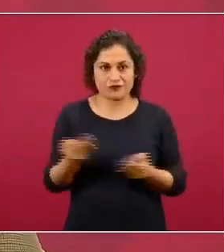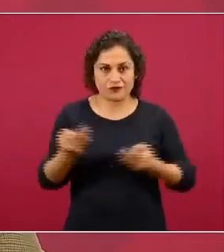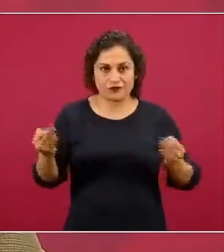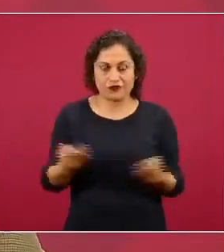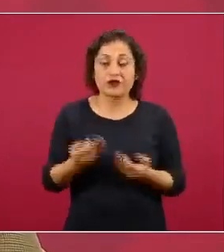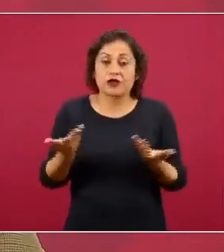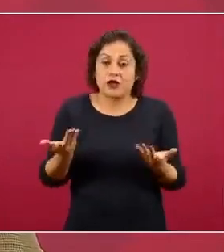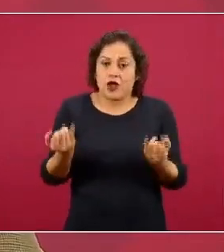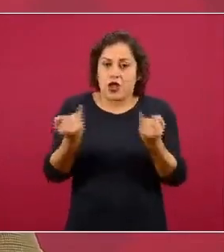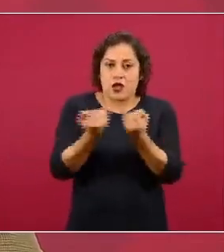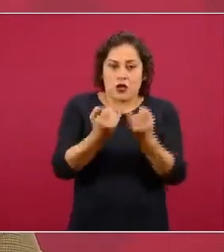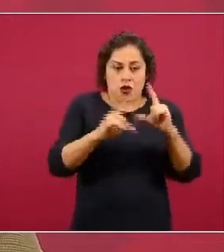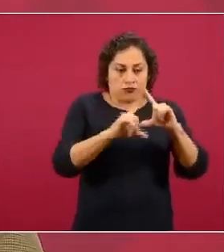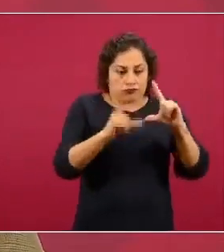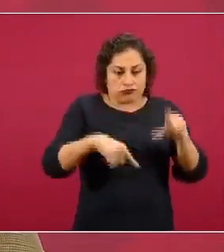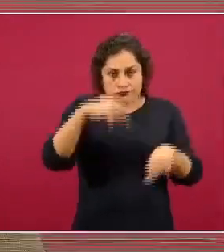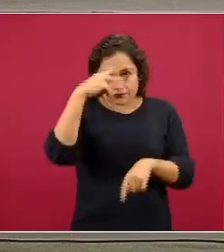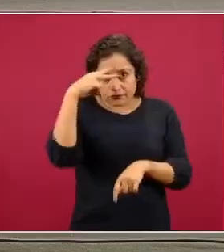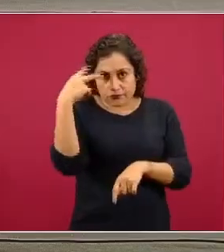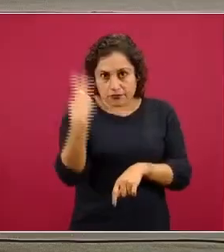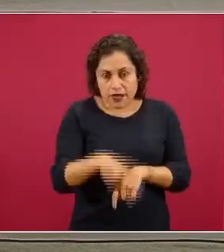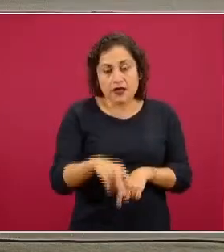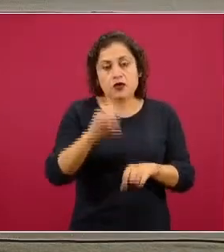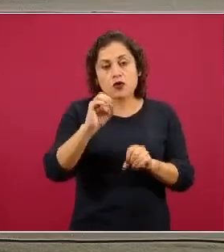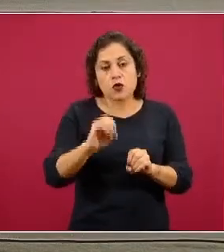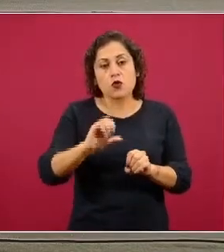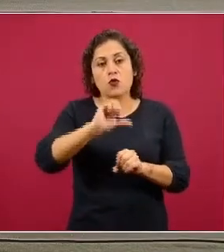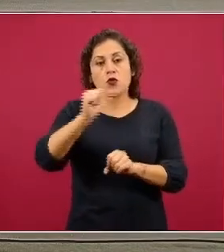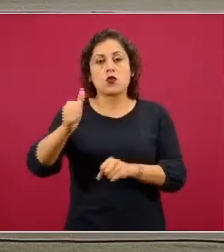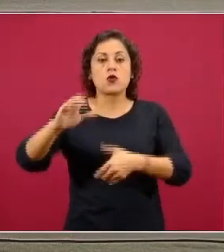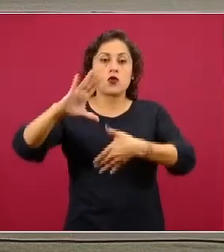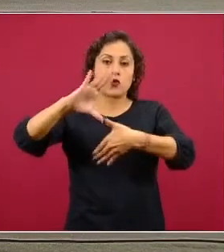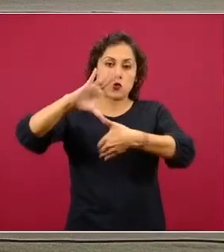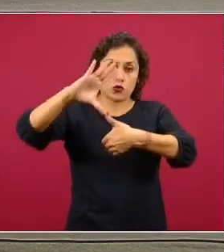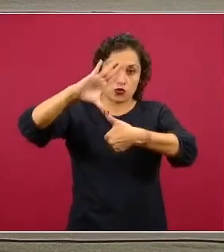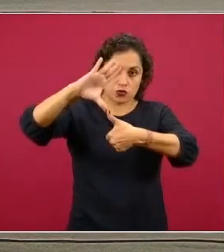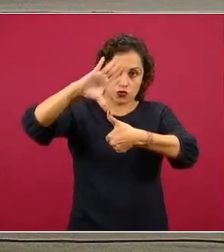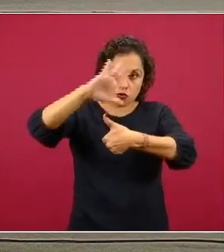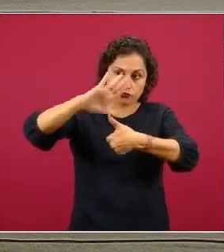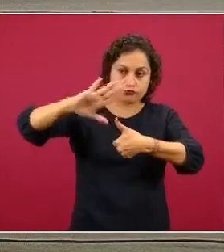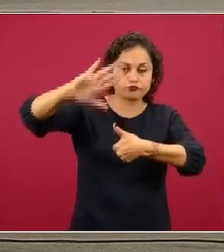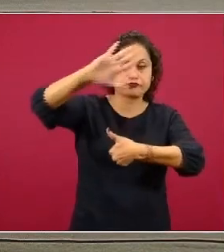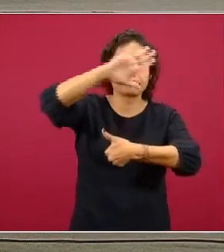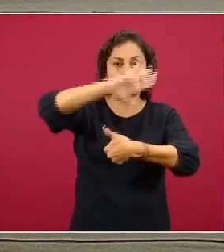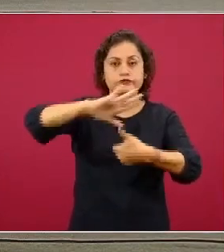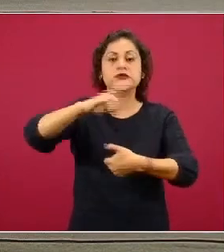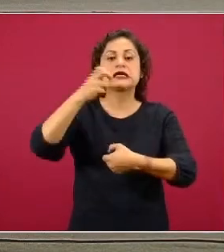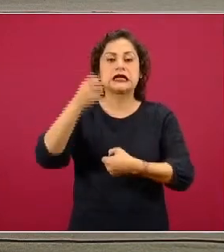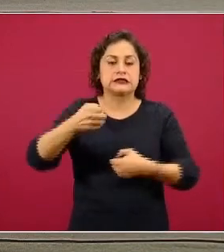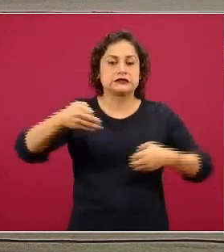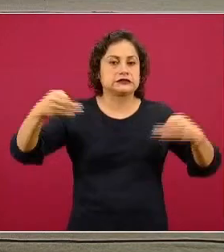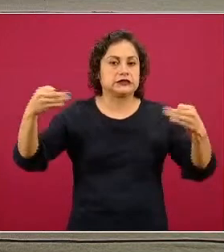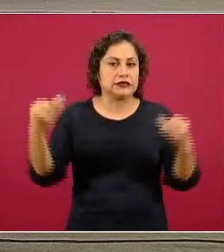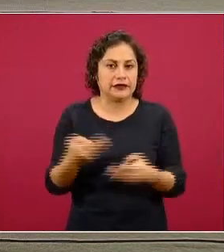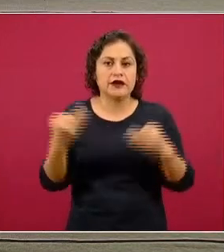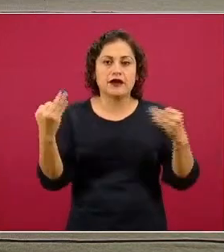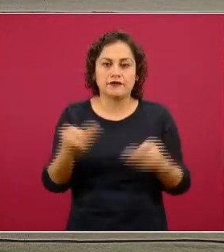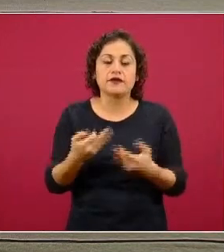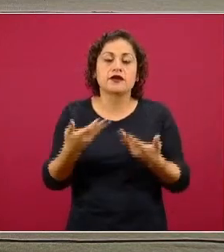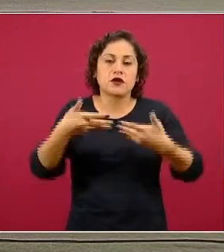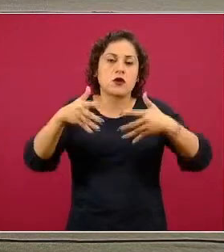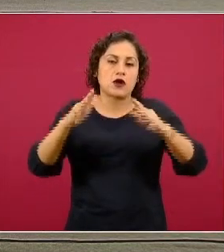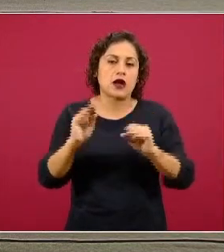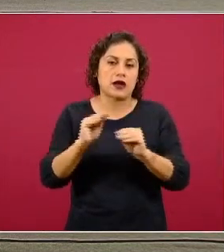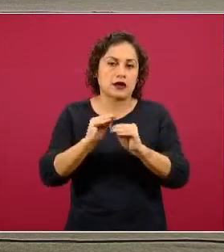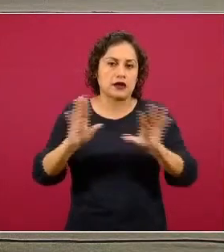en México, como en prácticamente pues, todo el hemisferio norte en esta época invernal, se encuentran estos pequeños excesos que duran tal